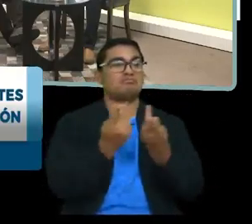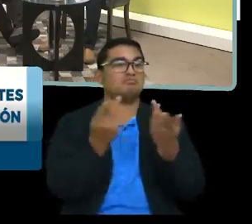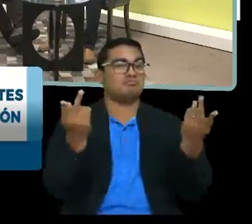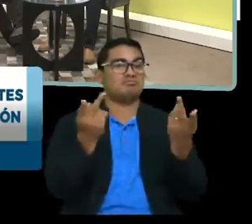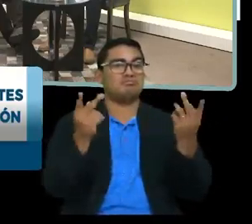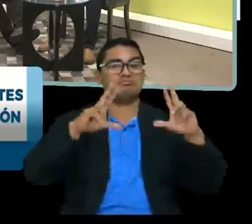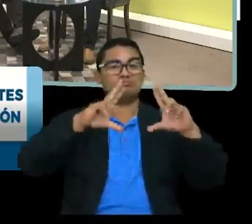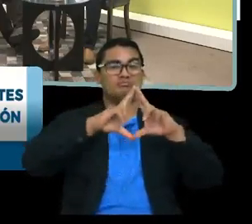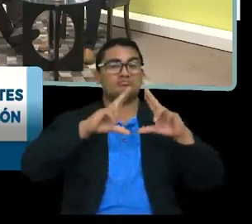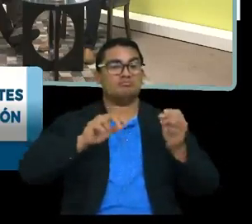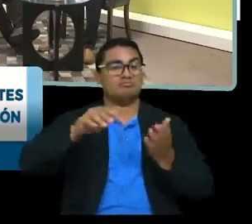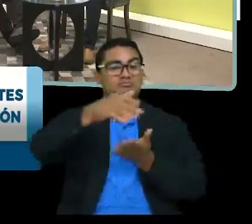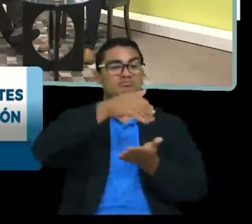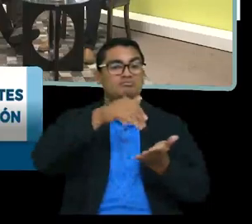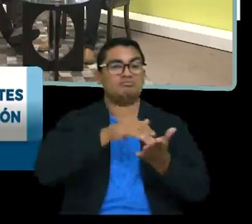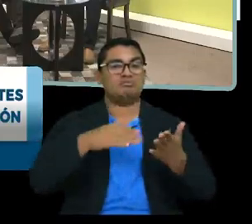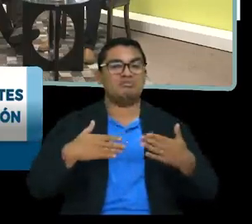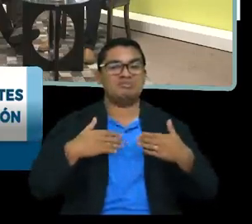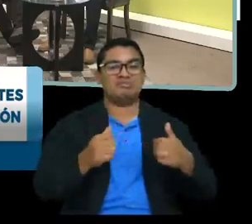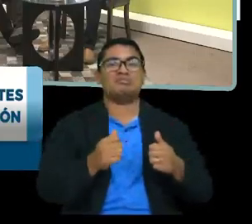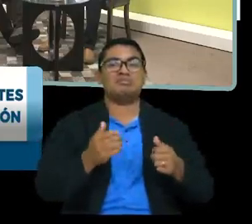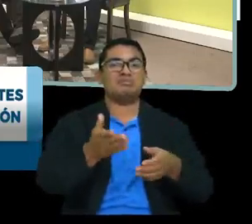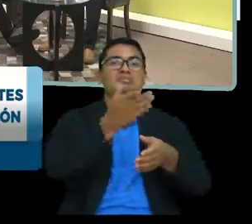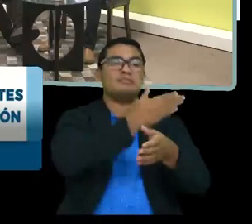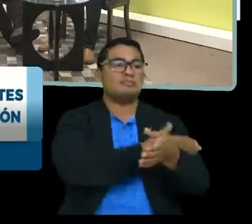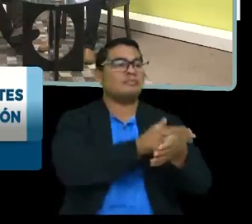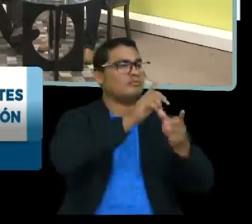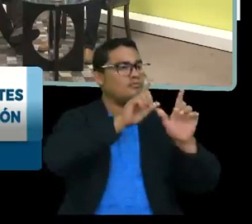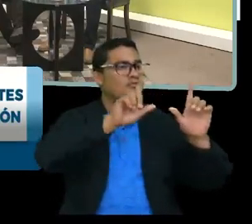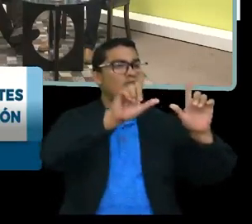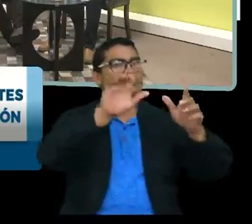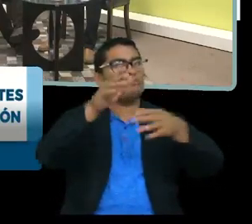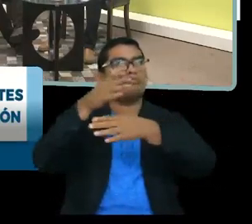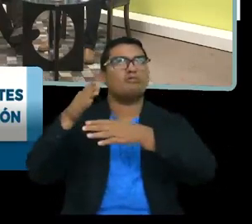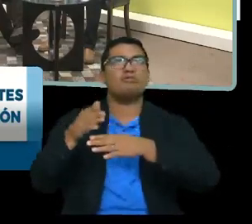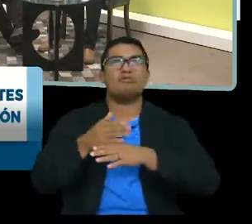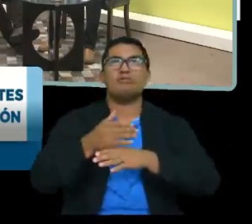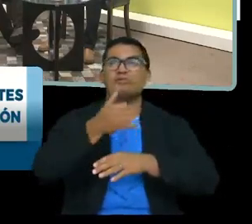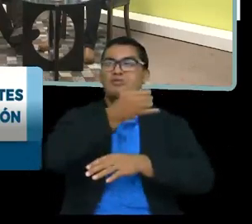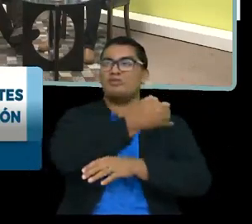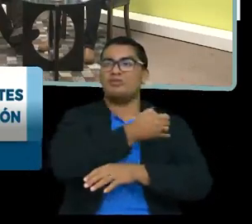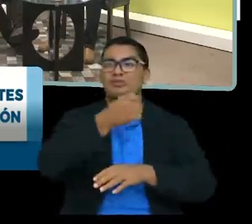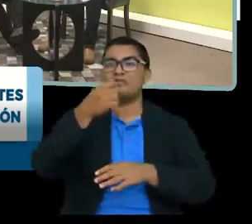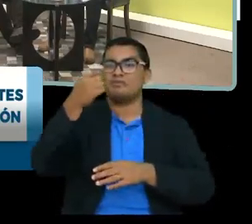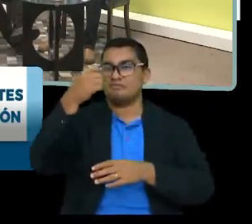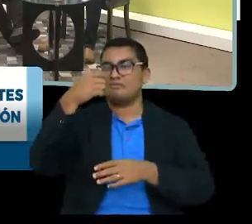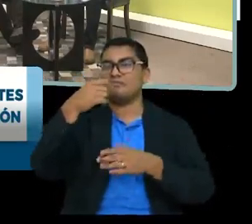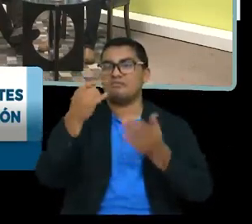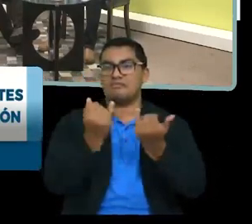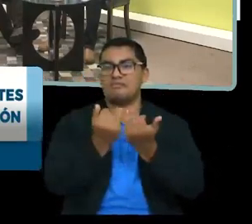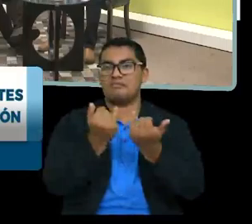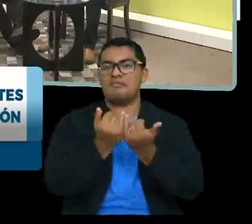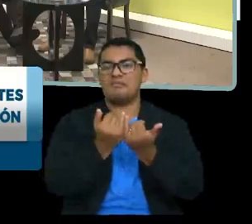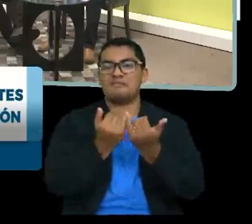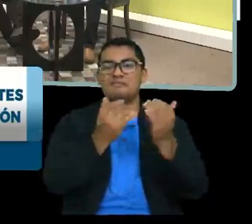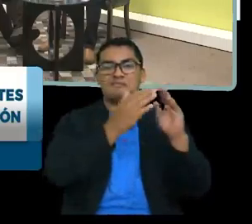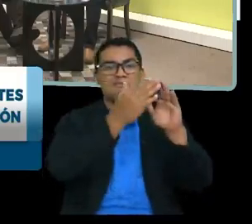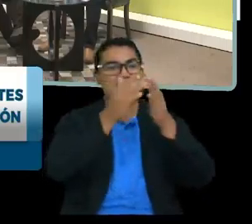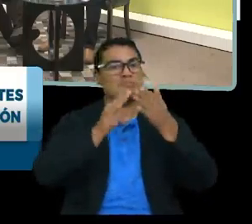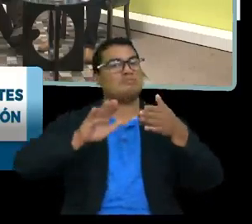tanto en los centros de salud donde habían puestos fijos, sí, y en los puestos móviles que ustedes llegaban también a los barrios, ¿verdad? Casa a